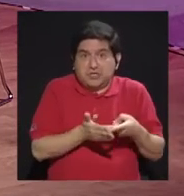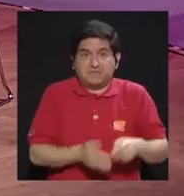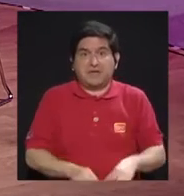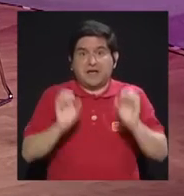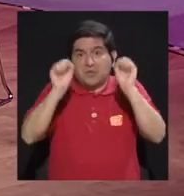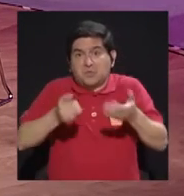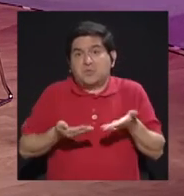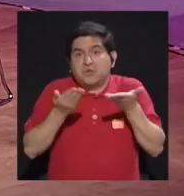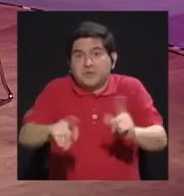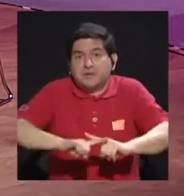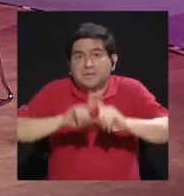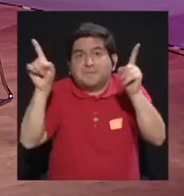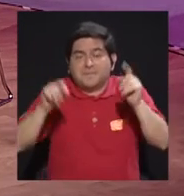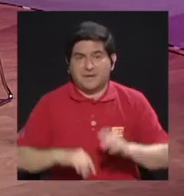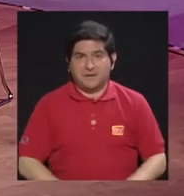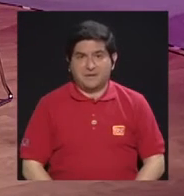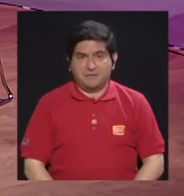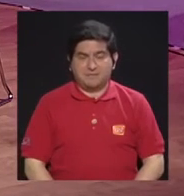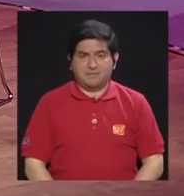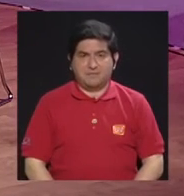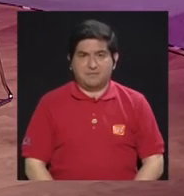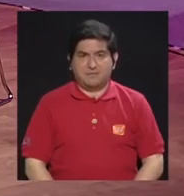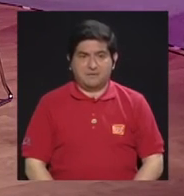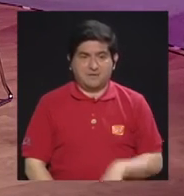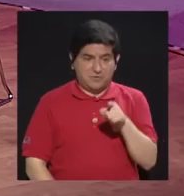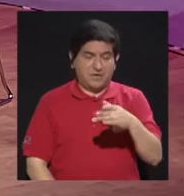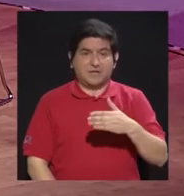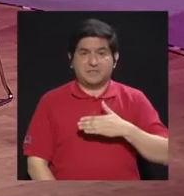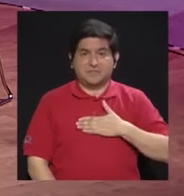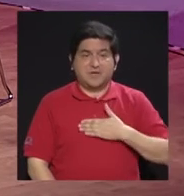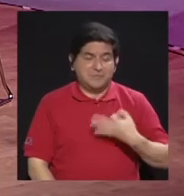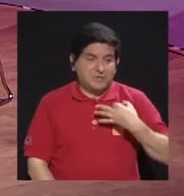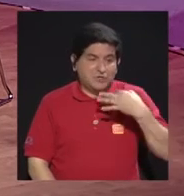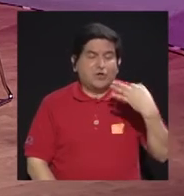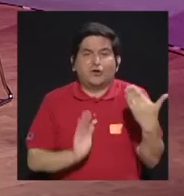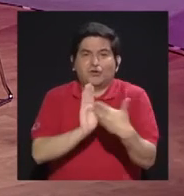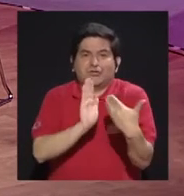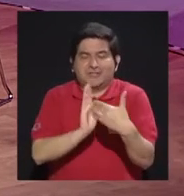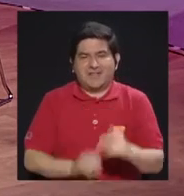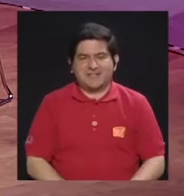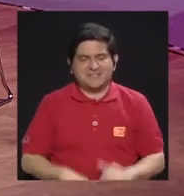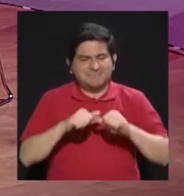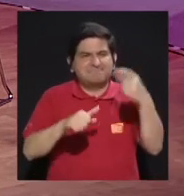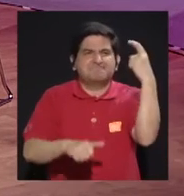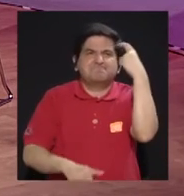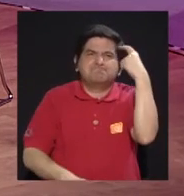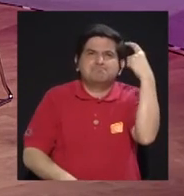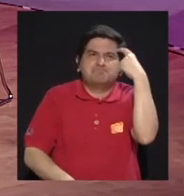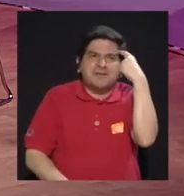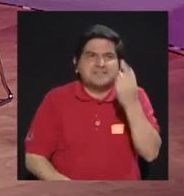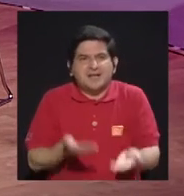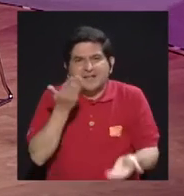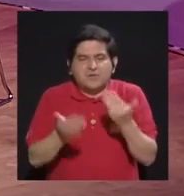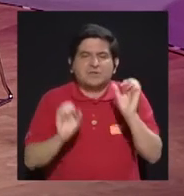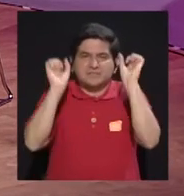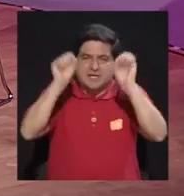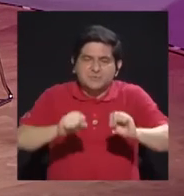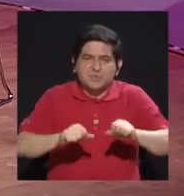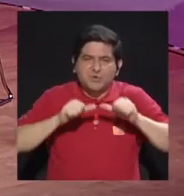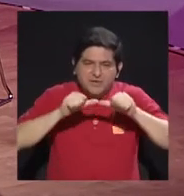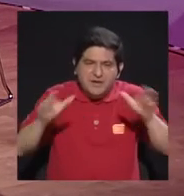pero definitivamente que es algo que me cobran todos los días. Hay que seguir pensando en formas de